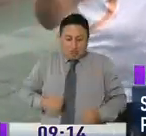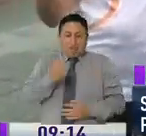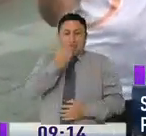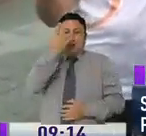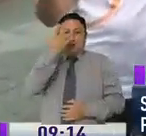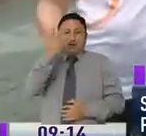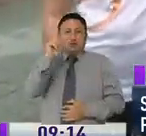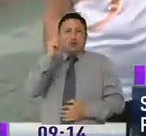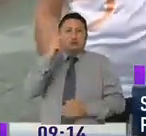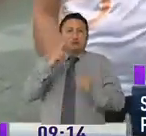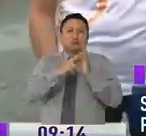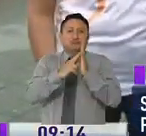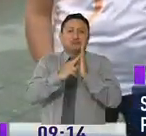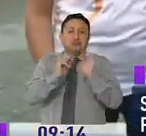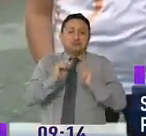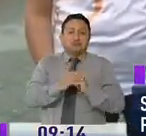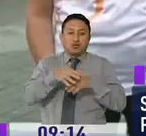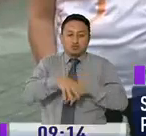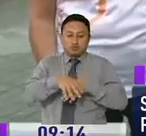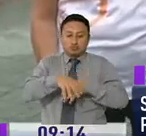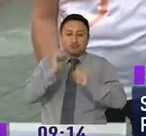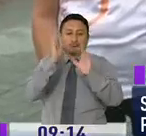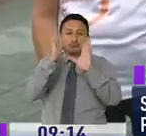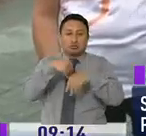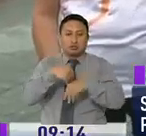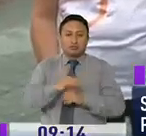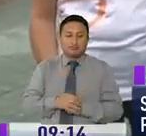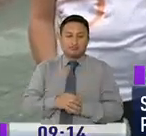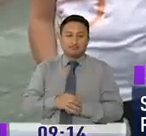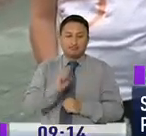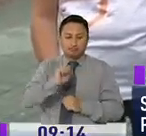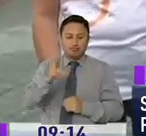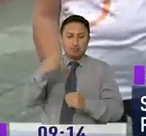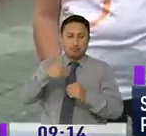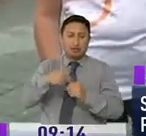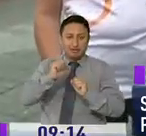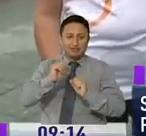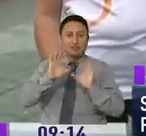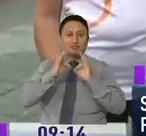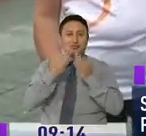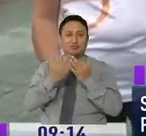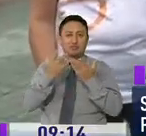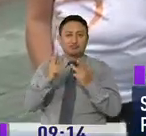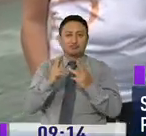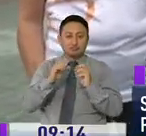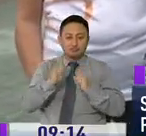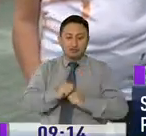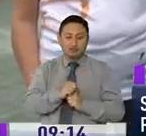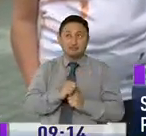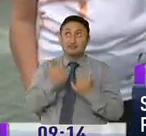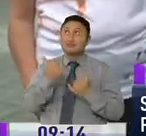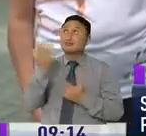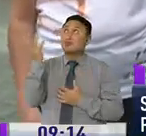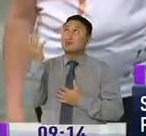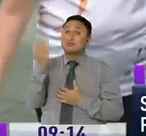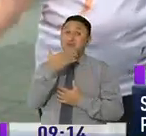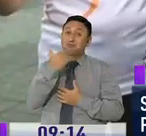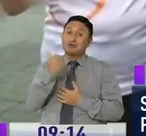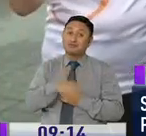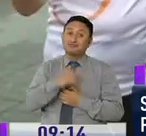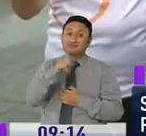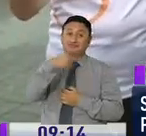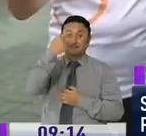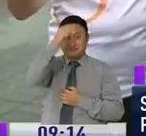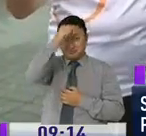es el requisito. Es una caminata totalmente gratuita, así que participemos en familia y esperemos que el tiempo y el clima mejoren para el